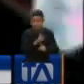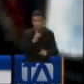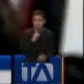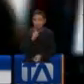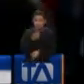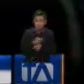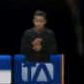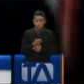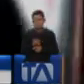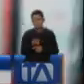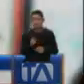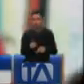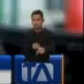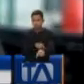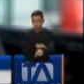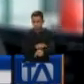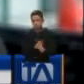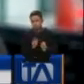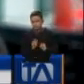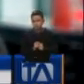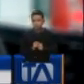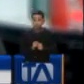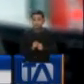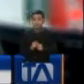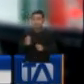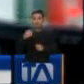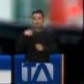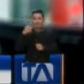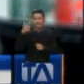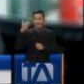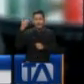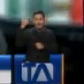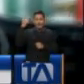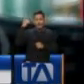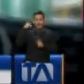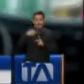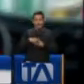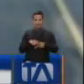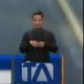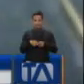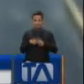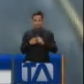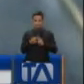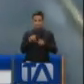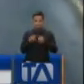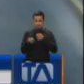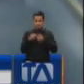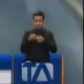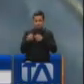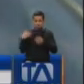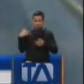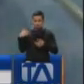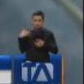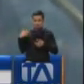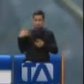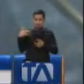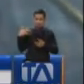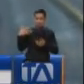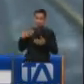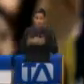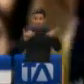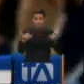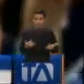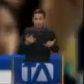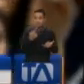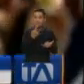El acoso sexual en el transporte público. Yo oigo desde que me acuerdo que empecé en esta carrera del periodismo hace bastantes años, me acuerdo que se nombraba